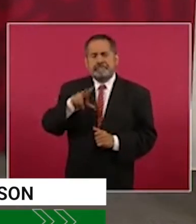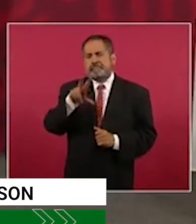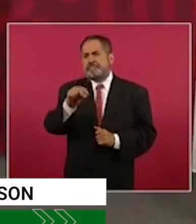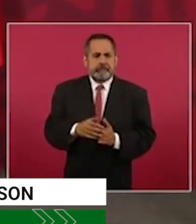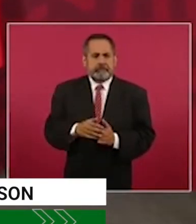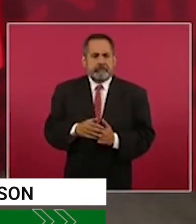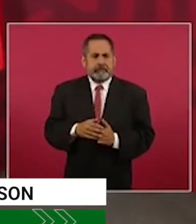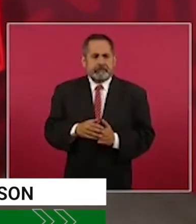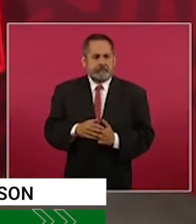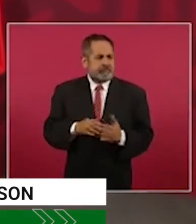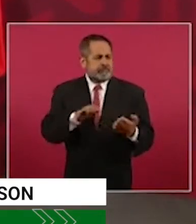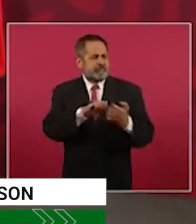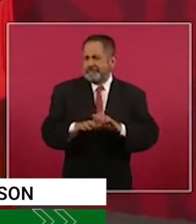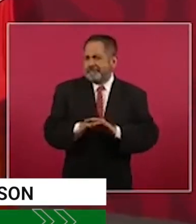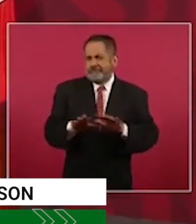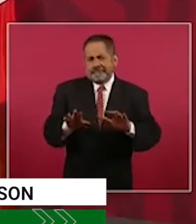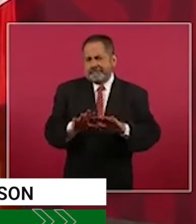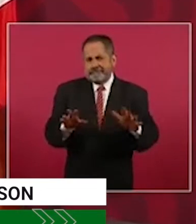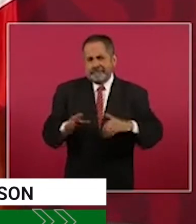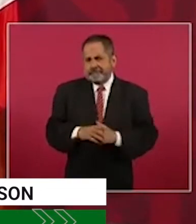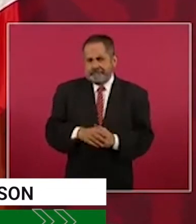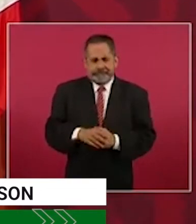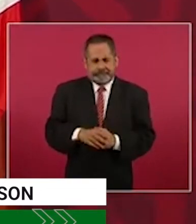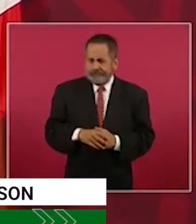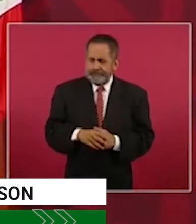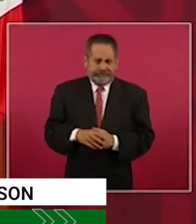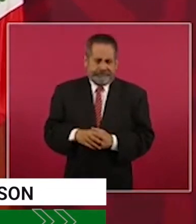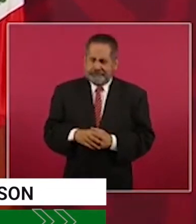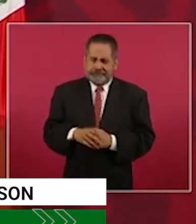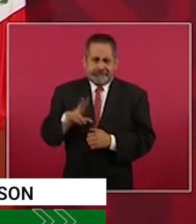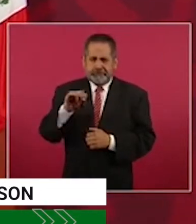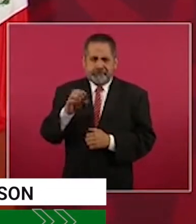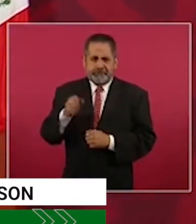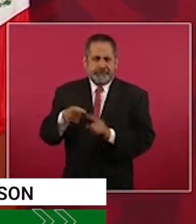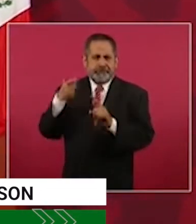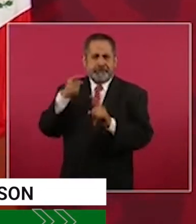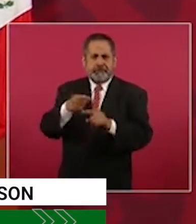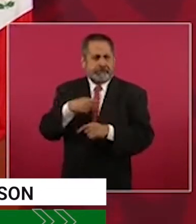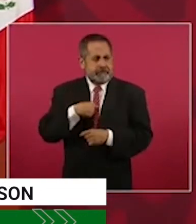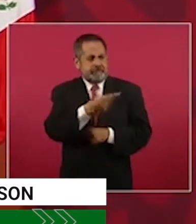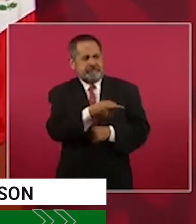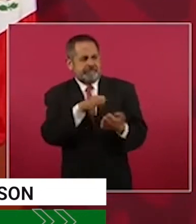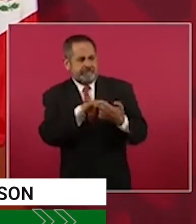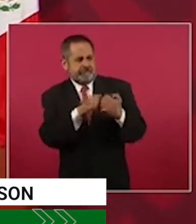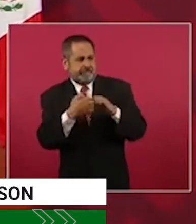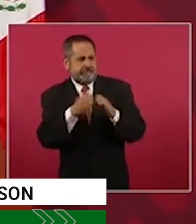tenemos enemigos. No es mi enemigo